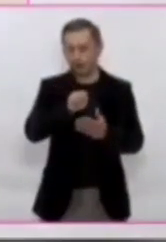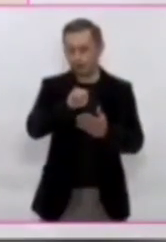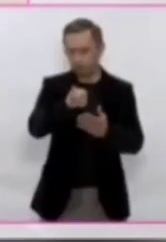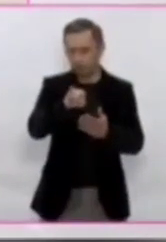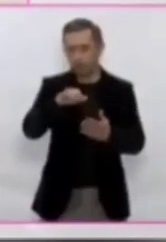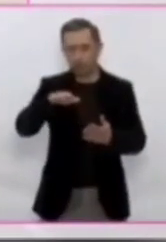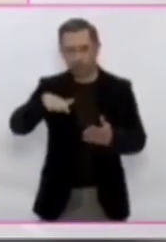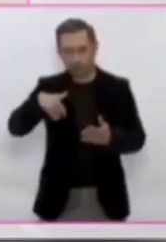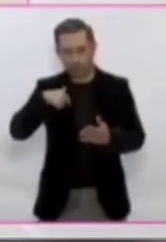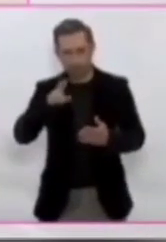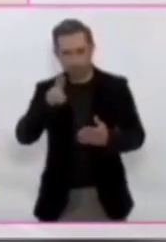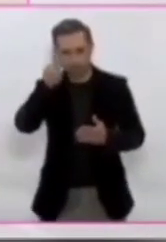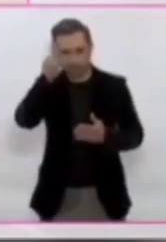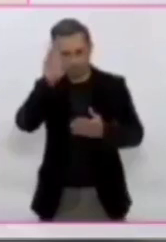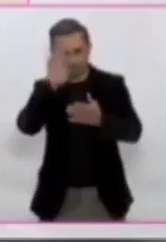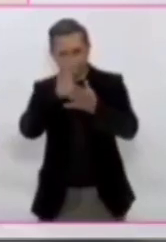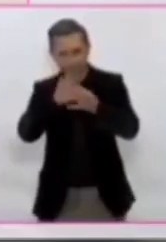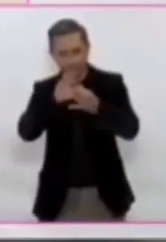de mi intervención.